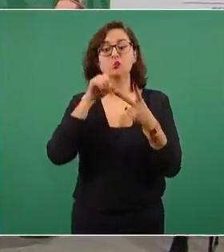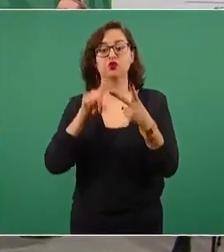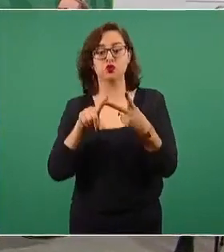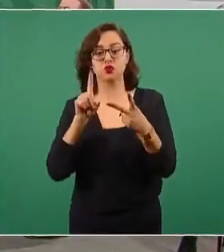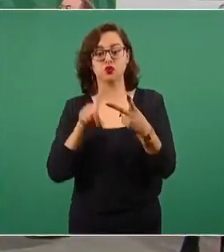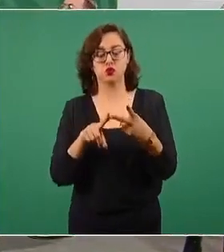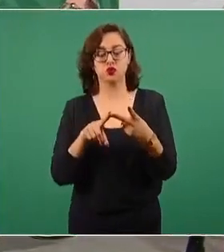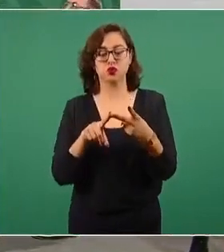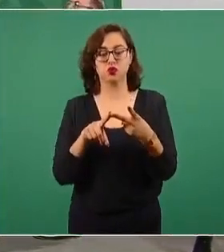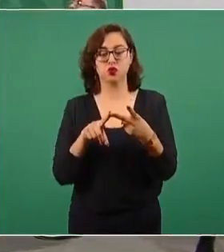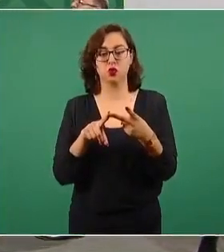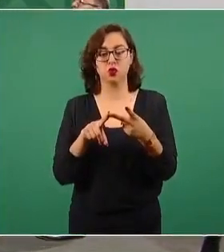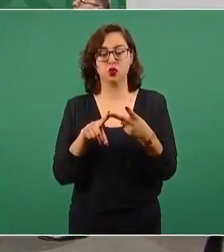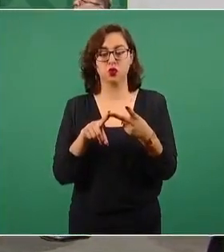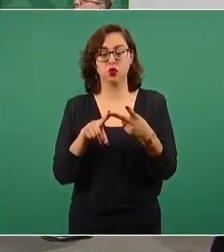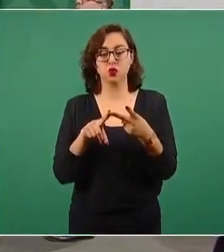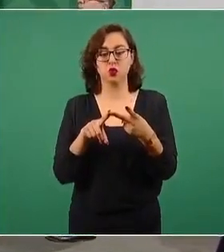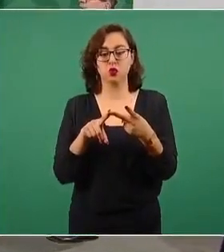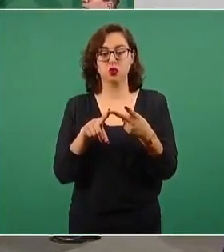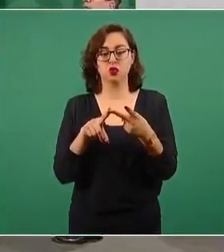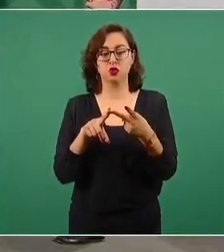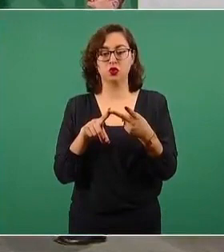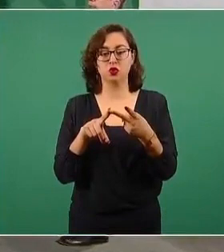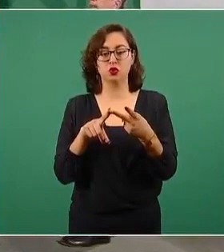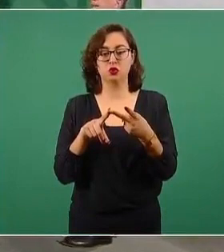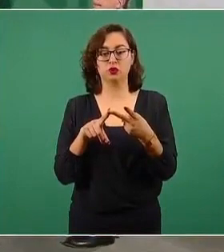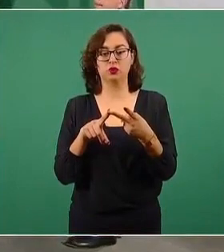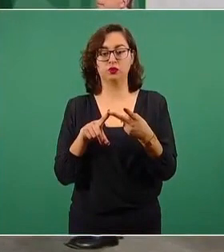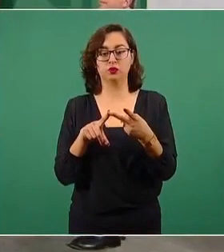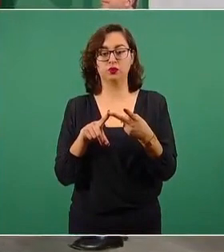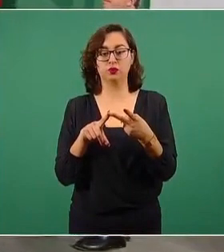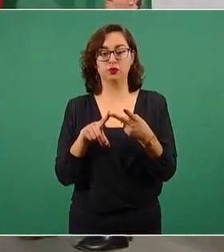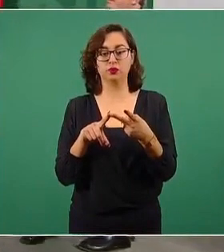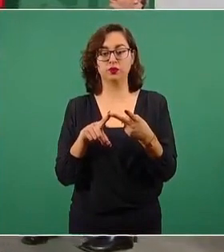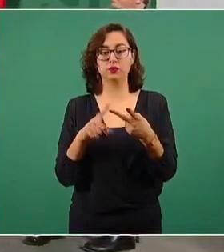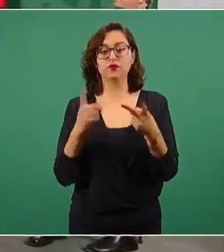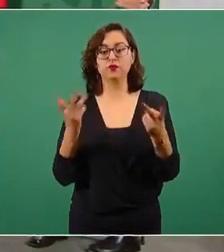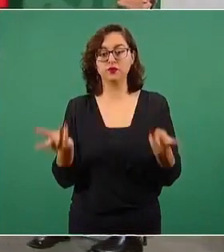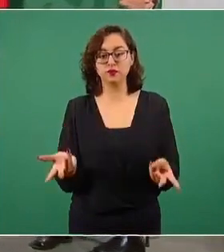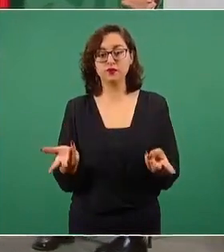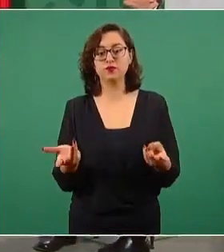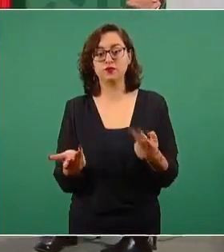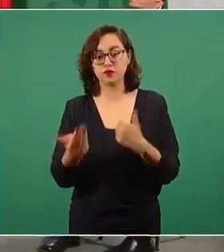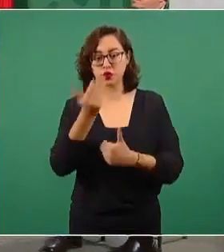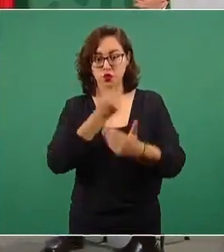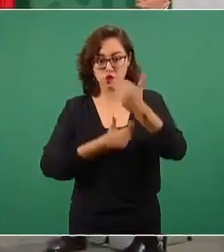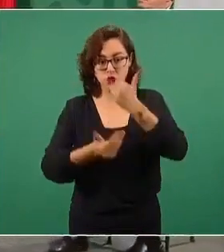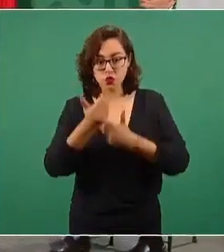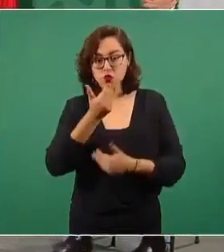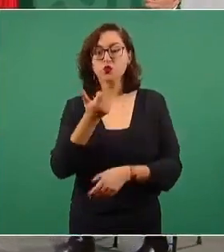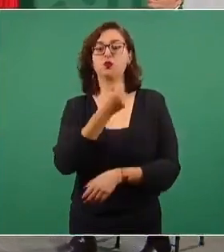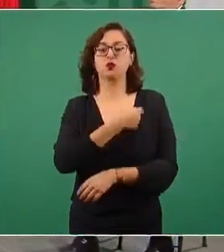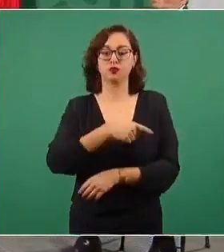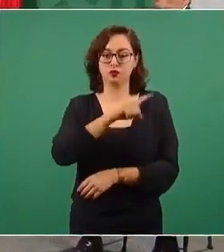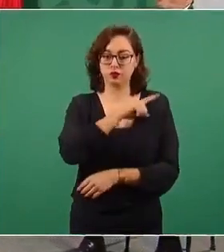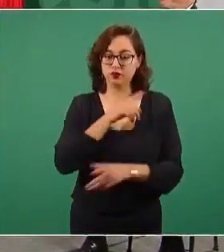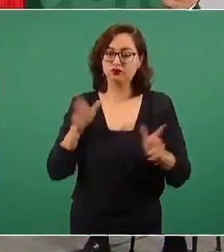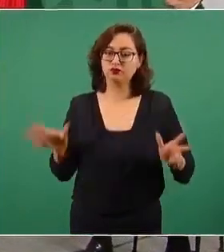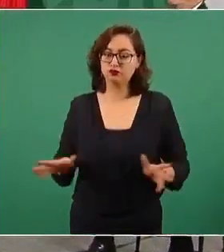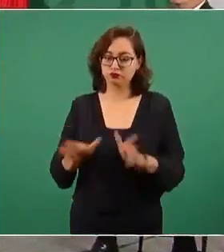y la que orienta para consumir alimentos